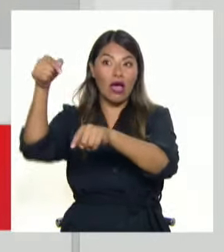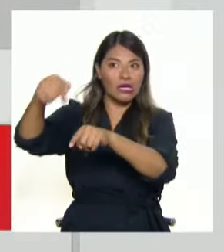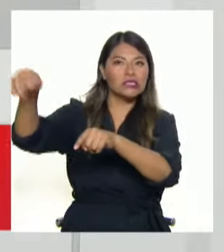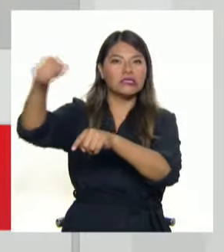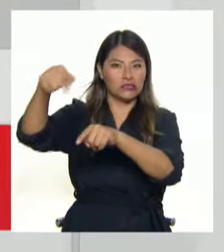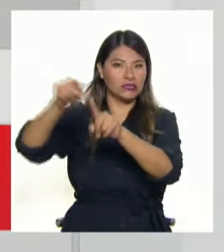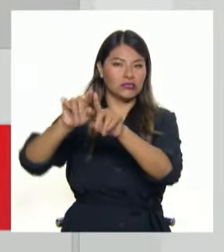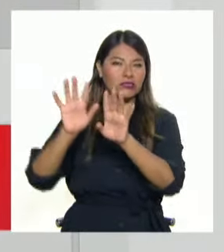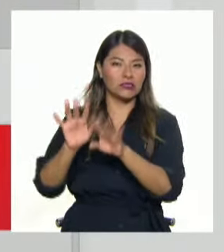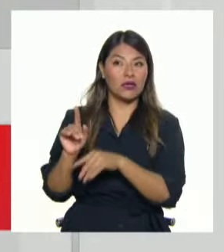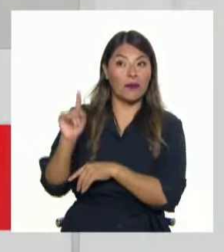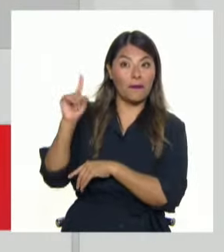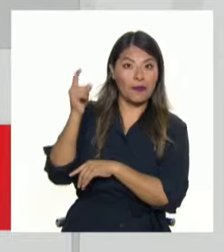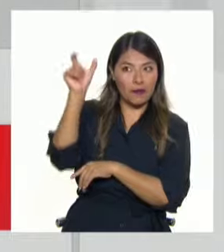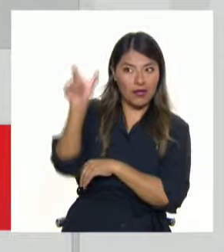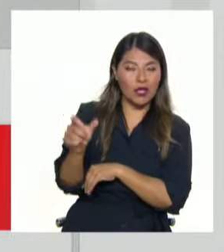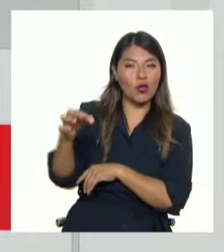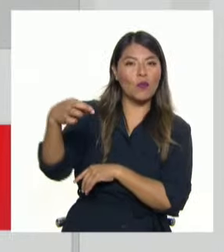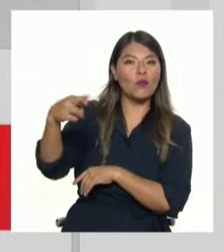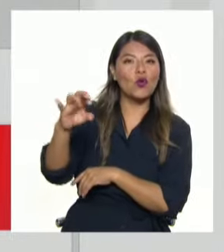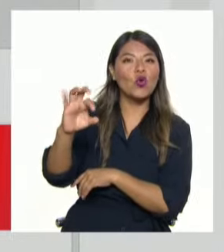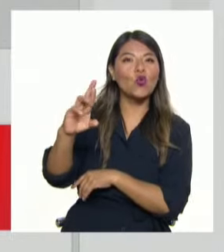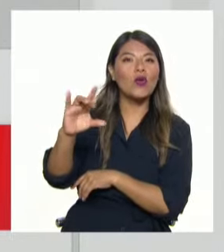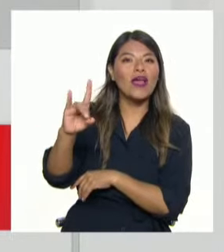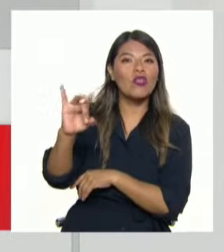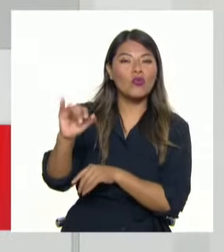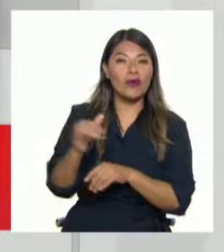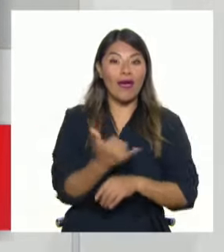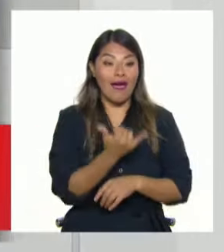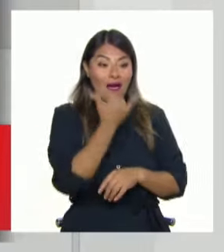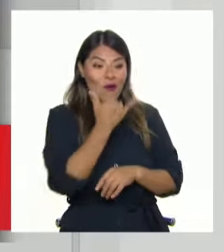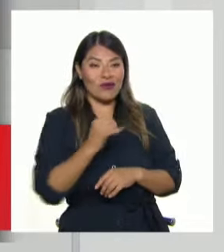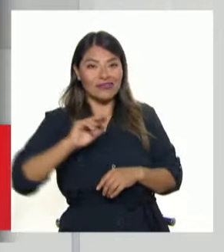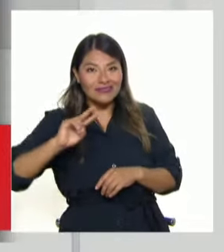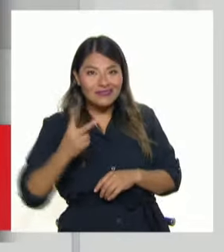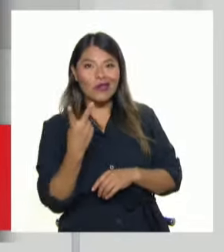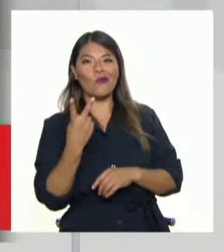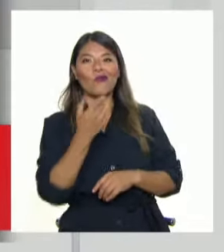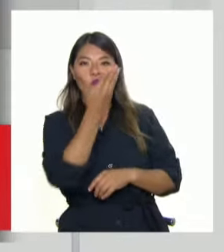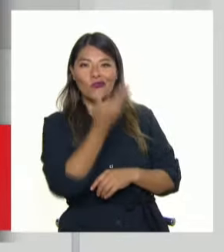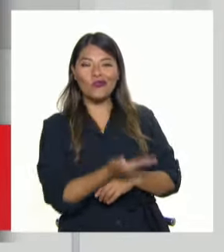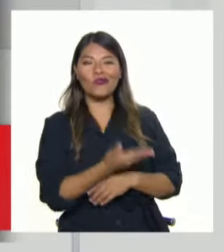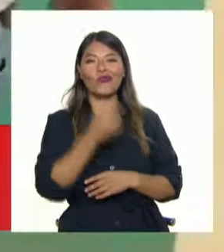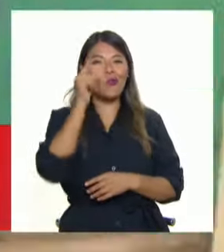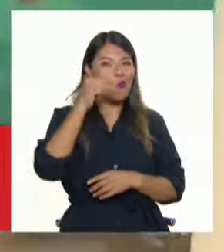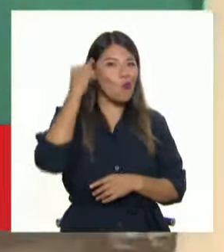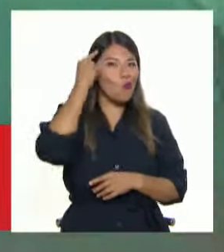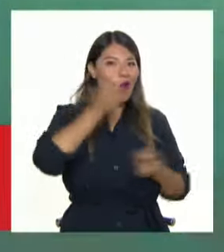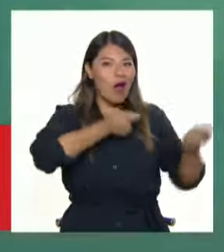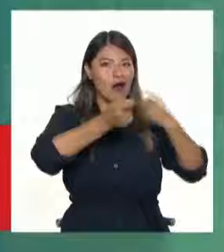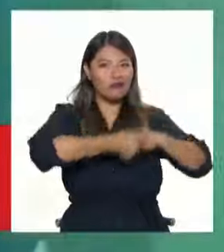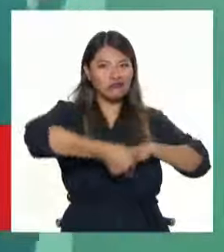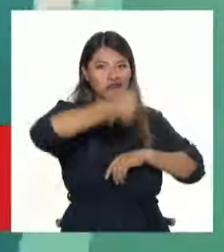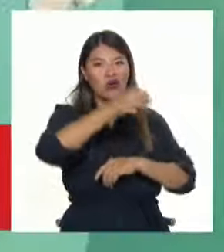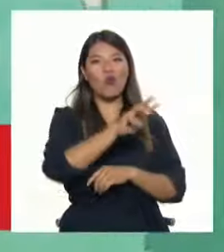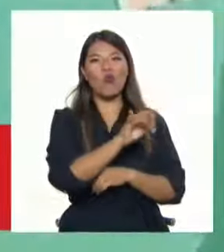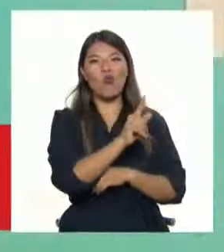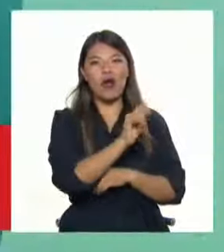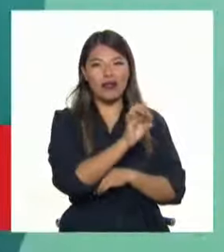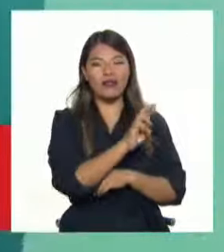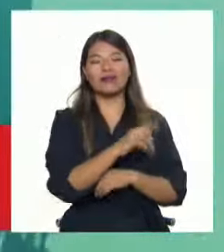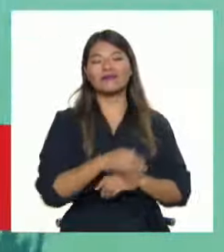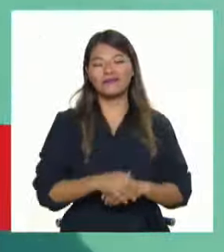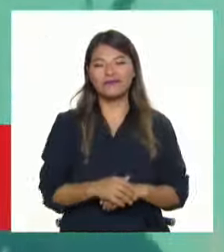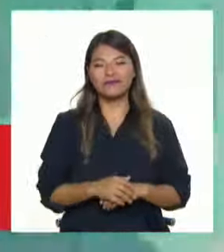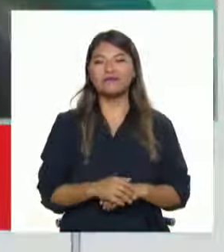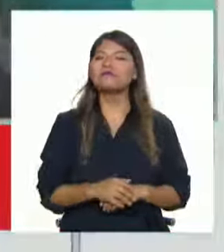dos autoridades, una al procurador regional de San Martín y ahora al gobernador regional, don Walter Núñez Jiménez, estimado Omar. Correcto, Roger.